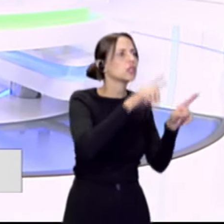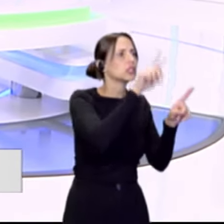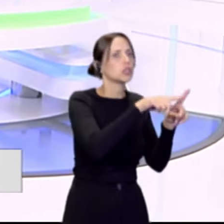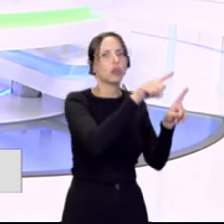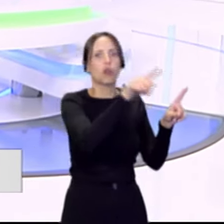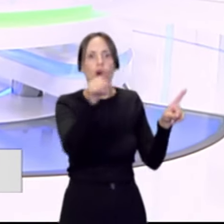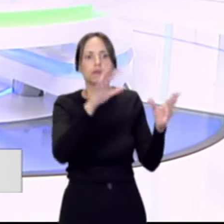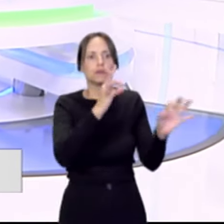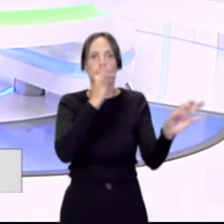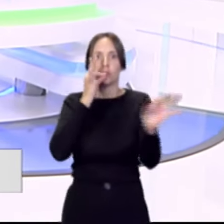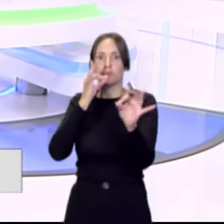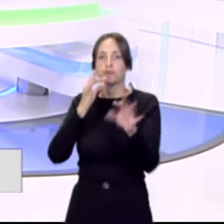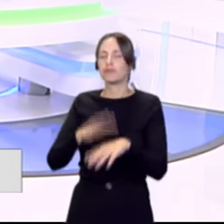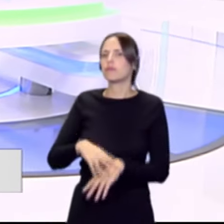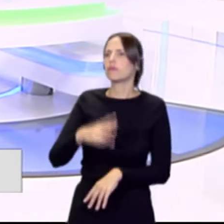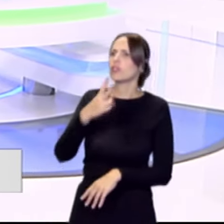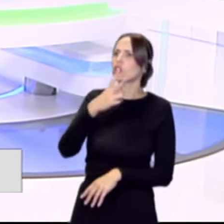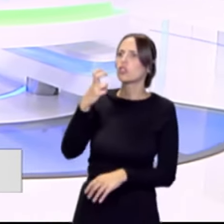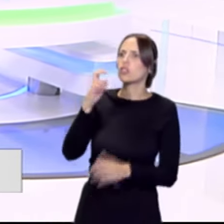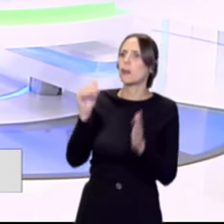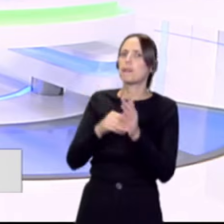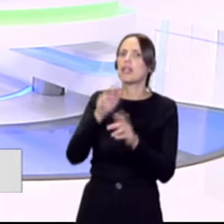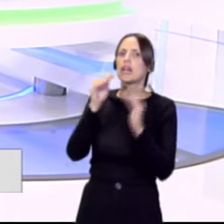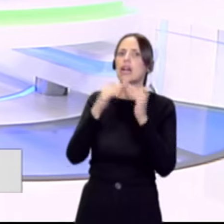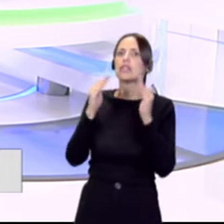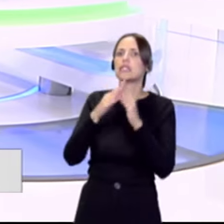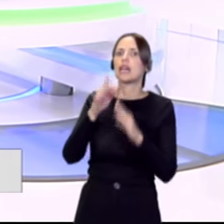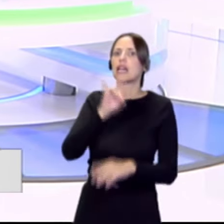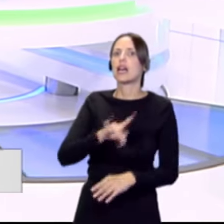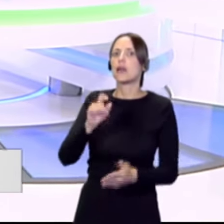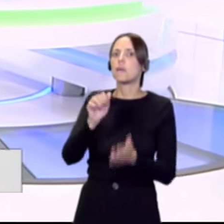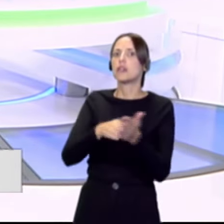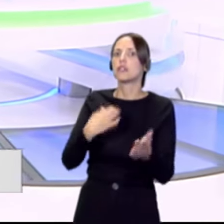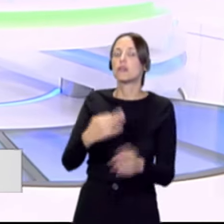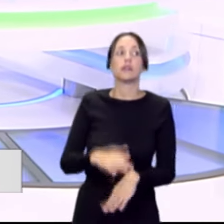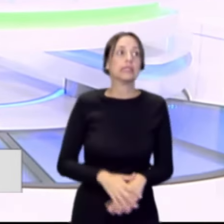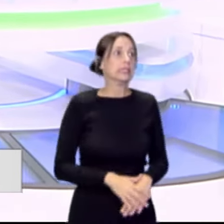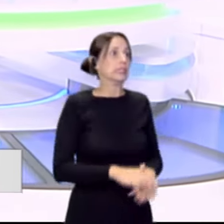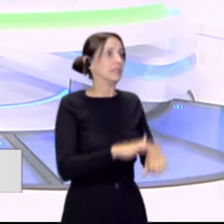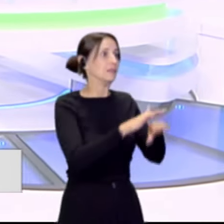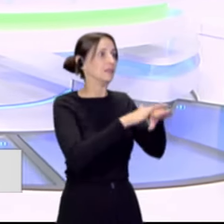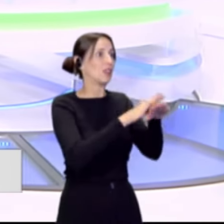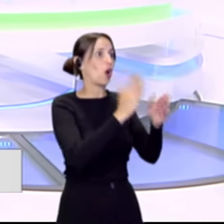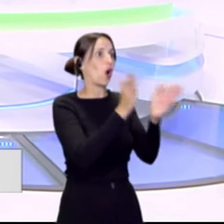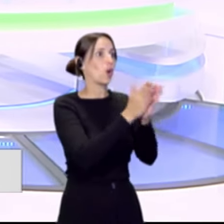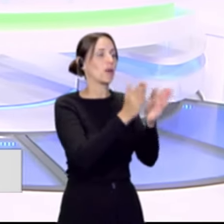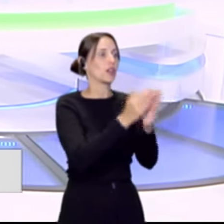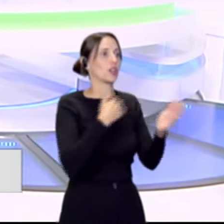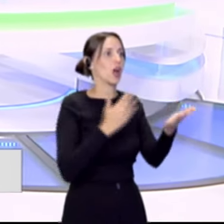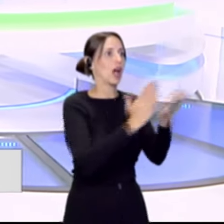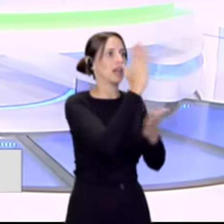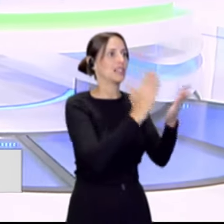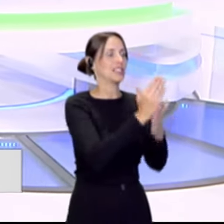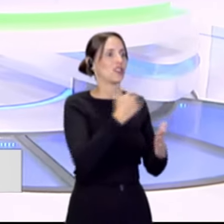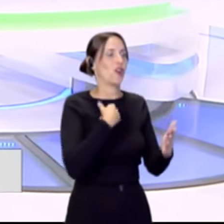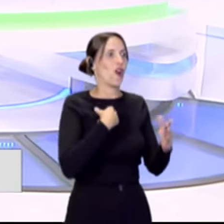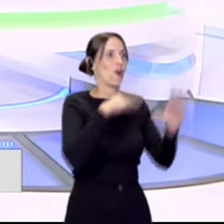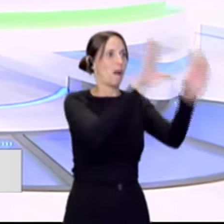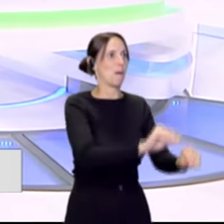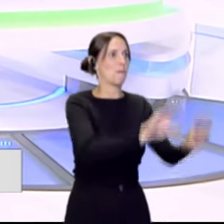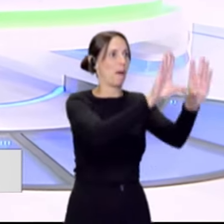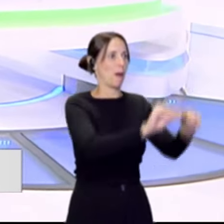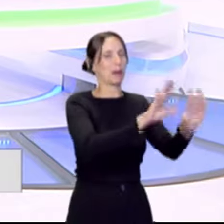dicen que hay en Canarias. Pero es que, perdona, Natacha, porque... Te pido disculpas. Te veo implicado. No, ¿sabes qué pasa? Porque